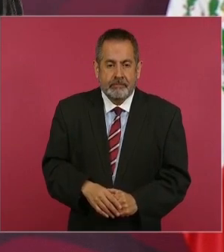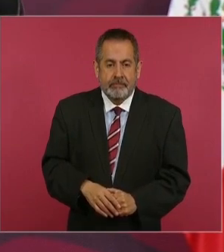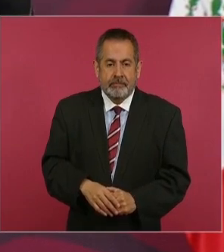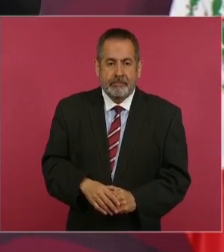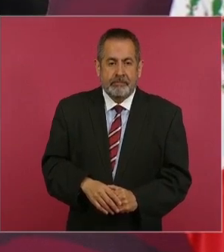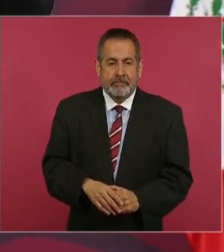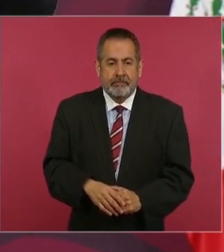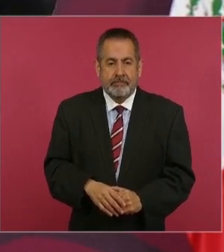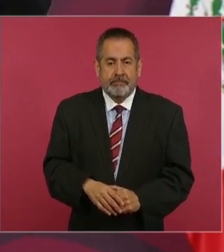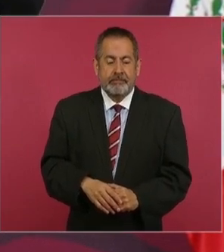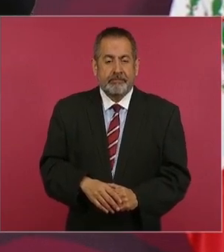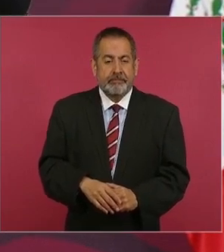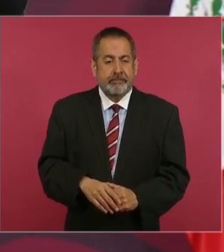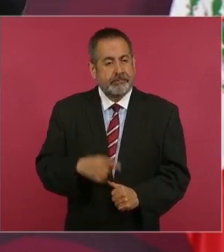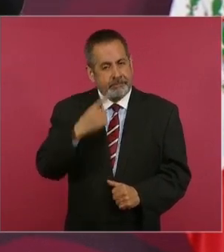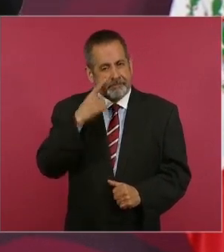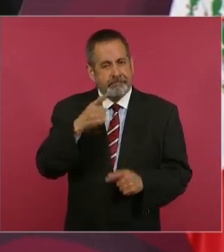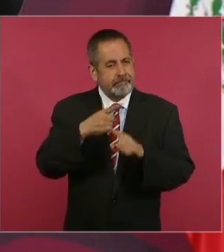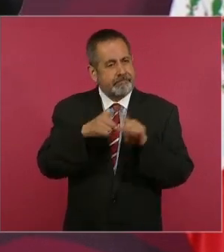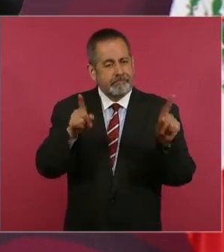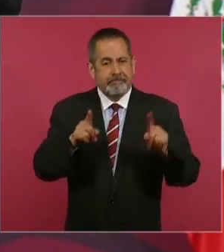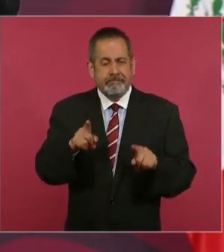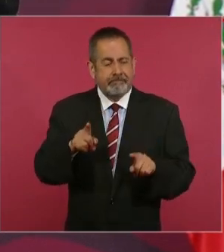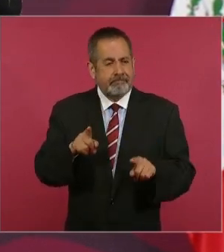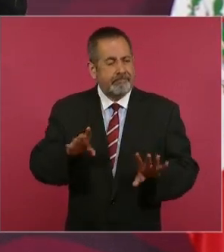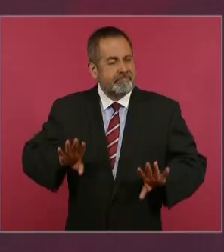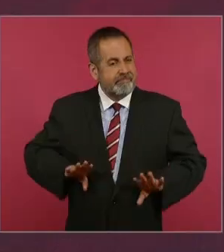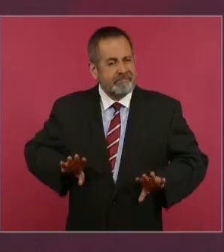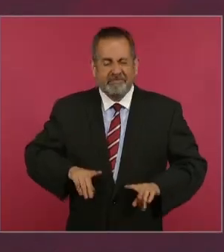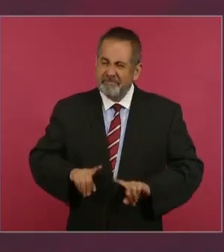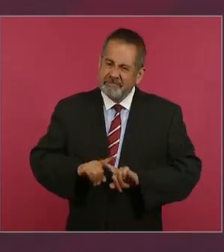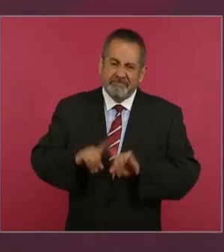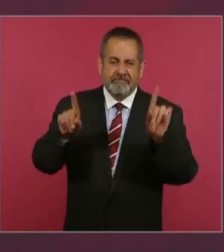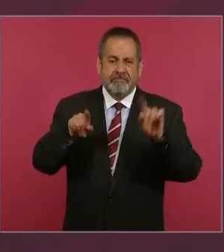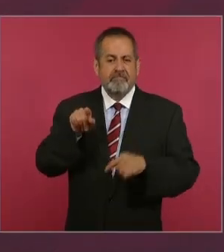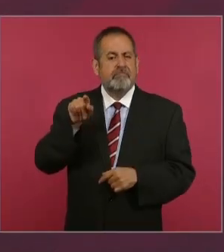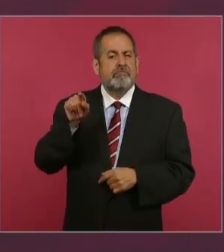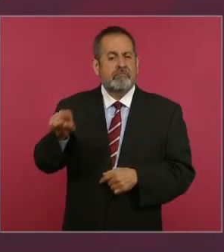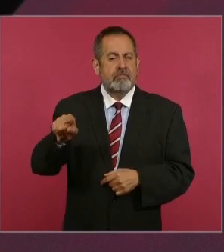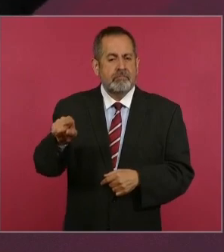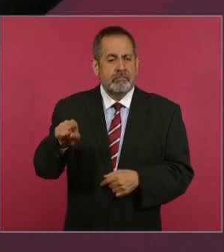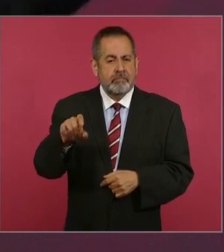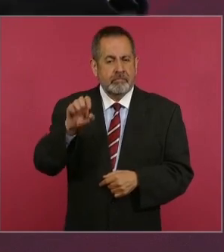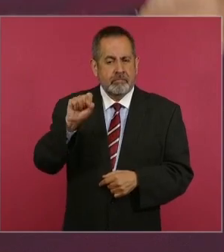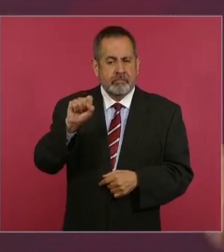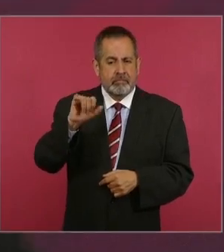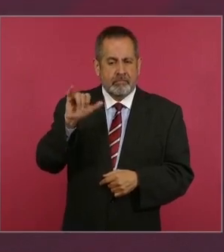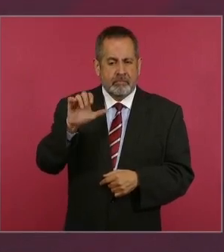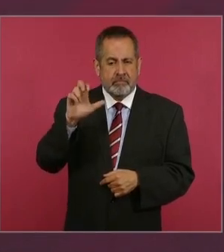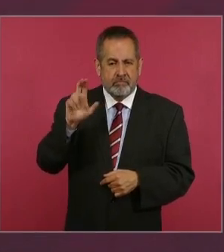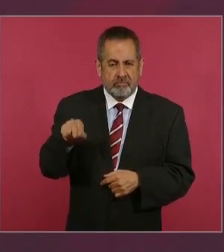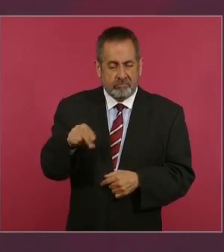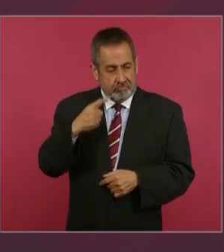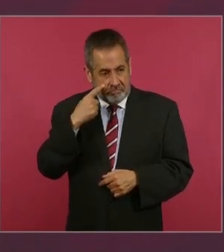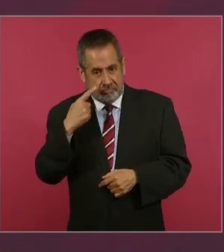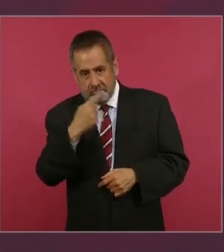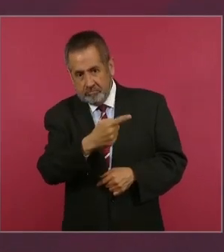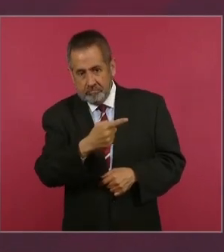Miren la actitud de la presidenta de la suprema corte de